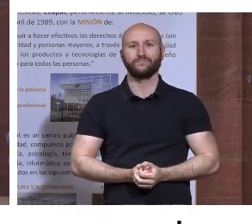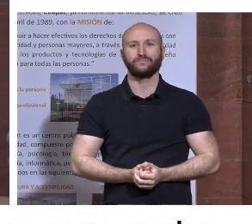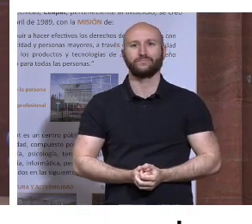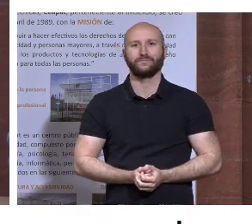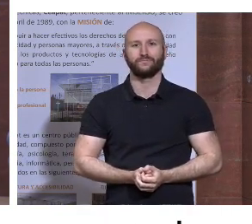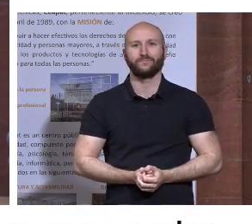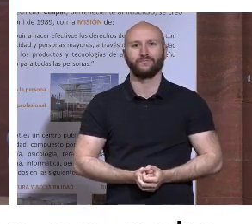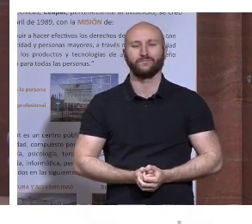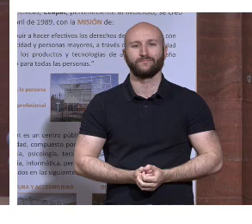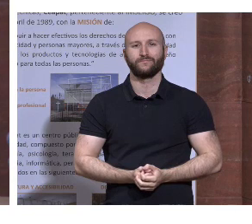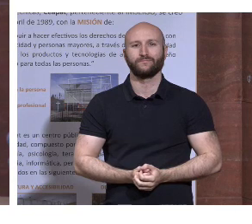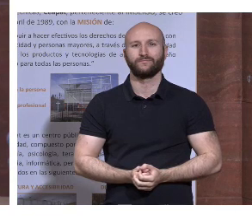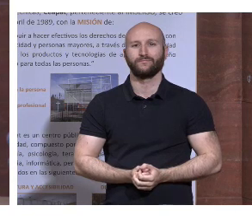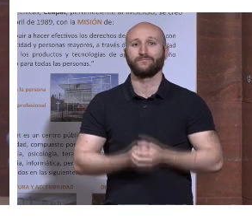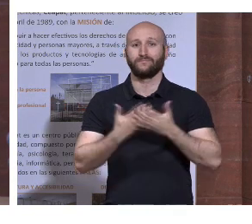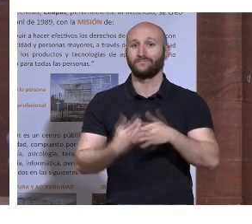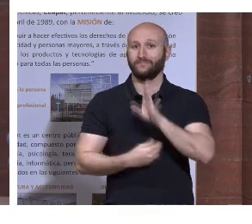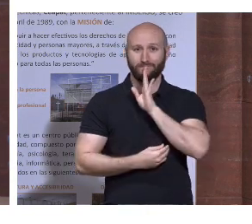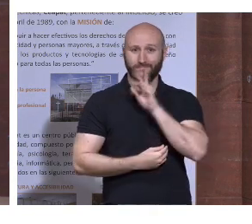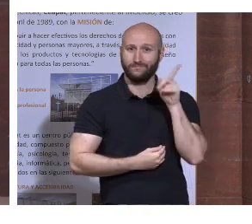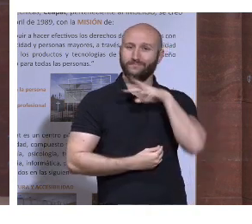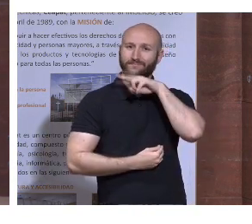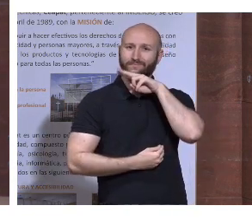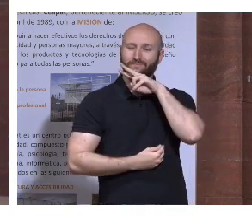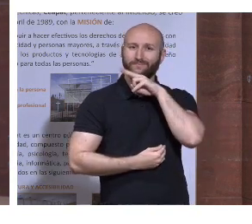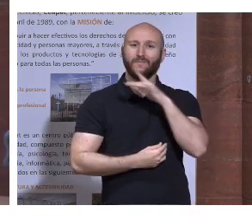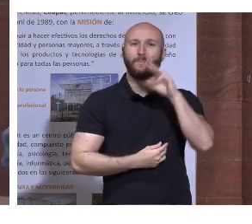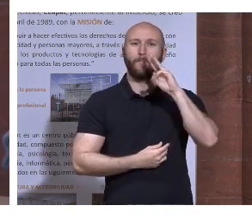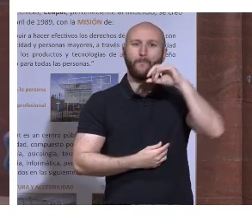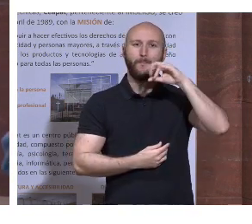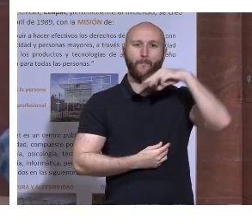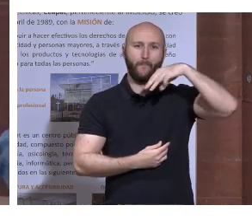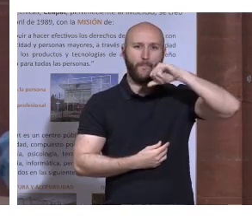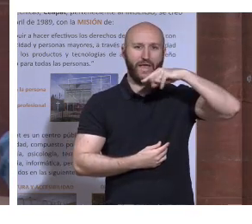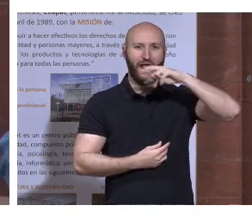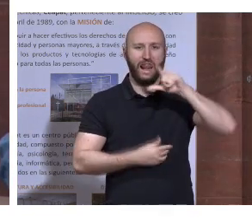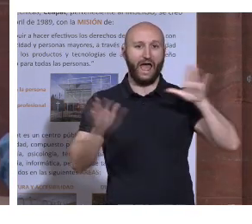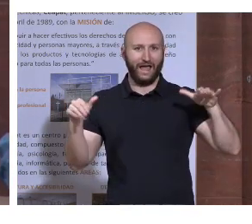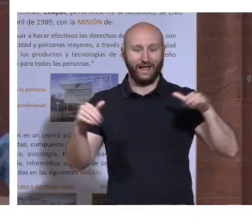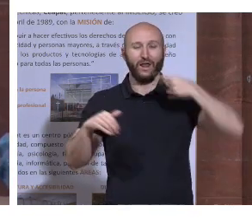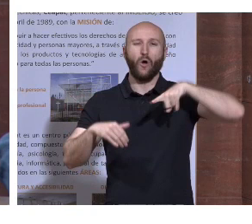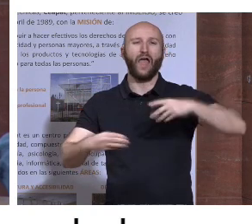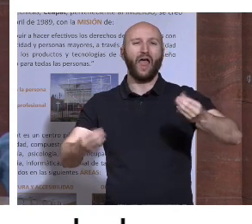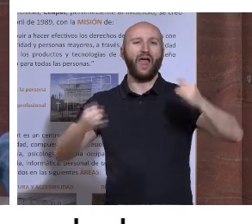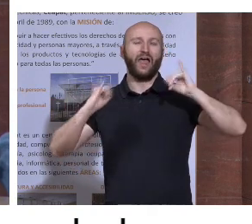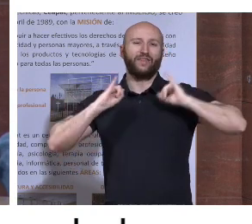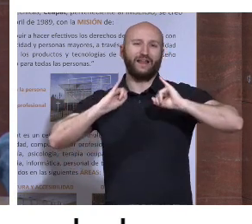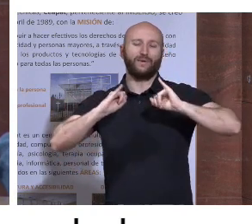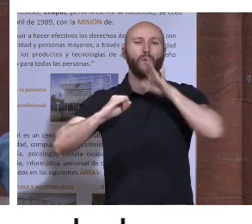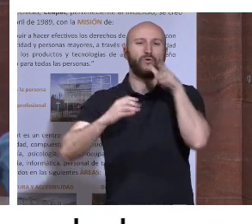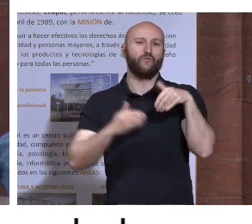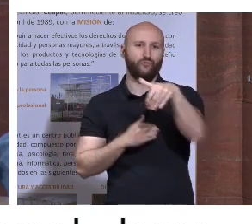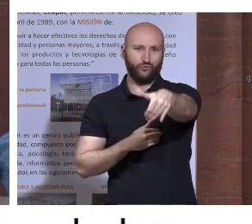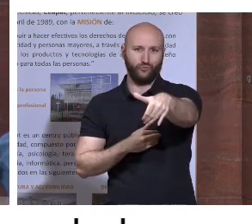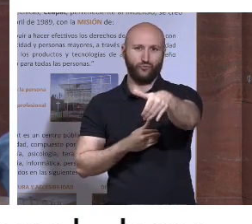Como bien adelantaba Miguel Ángel, hoy celebramos el futuro. Como